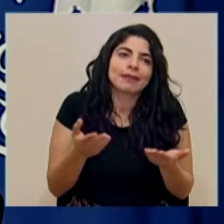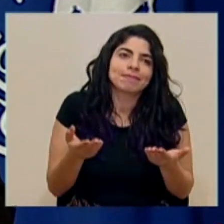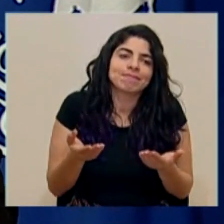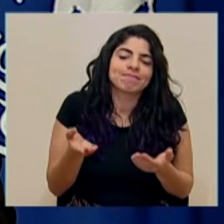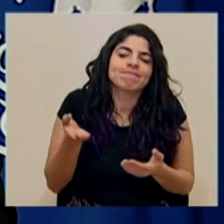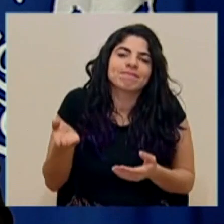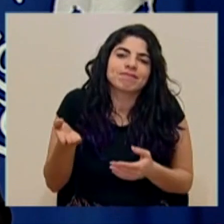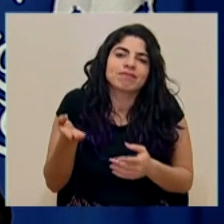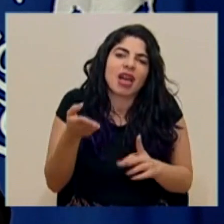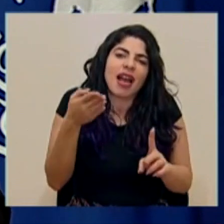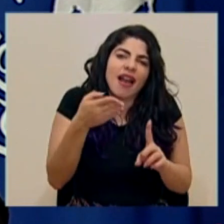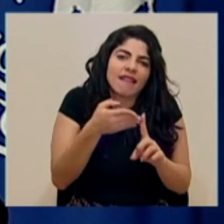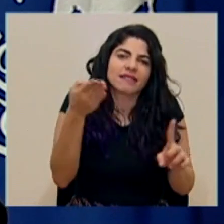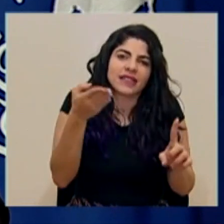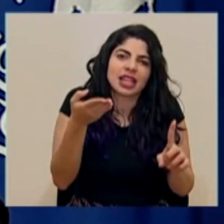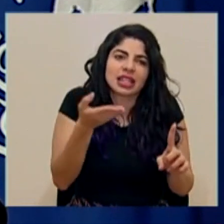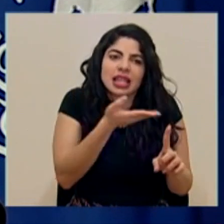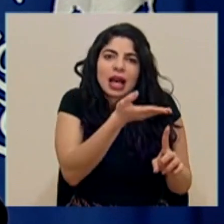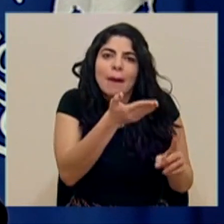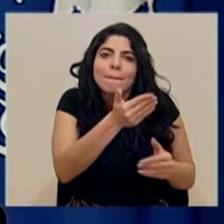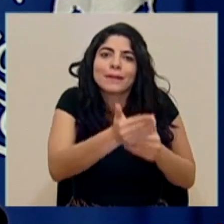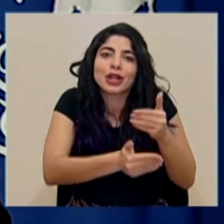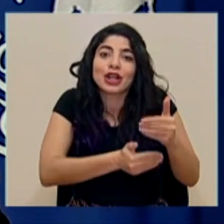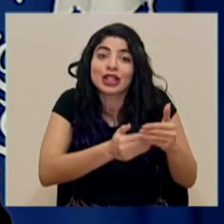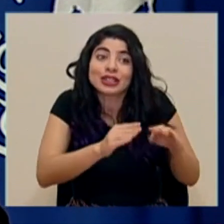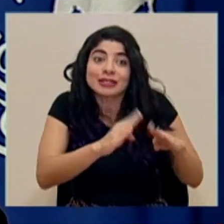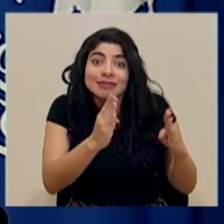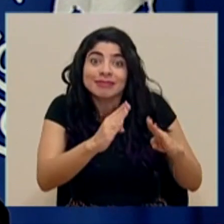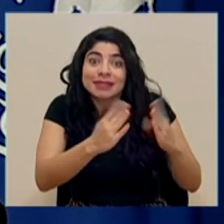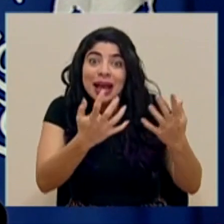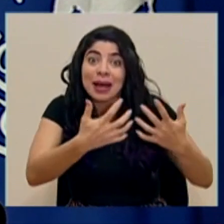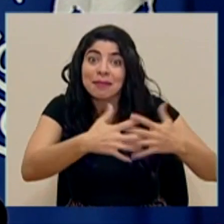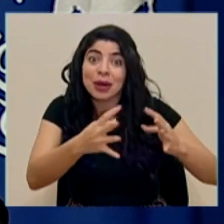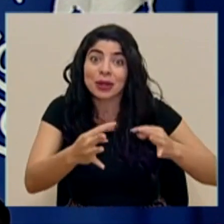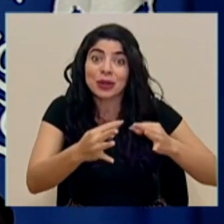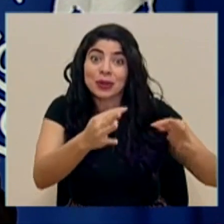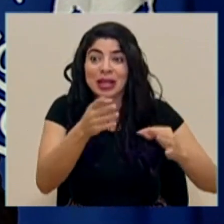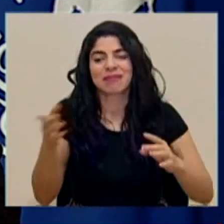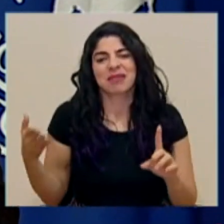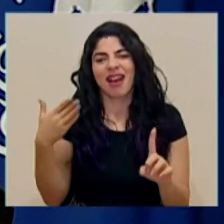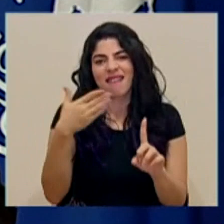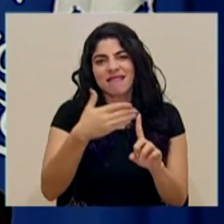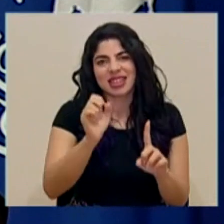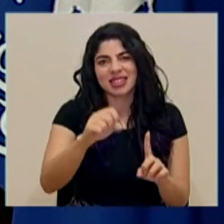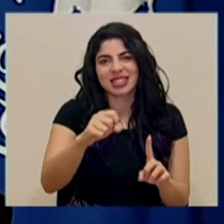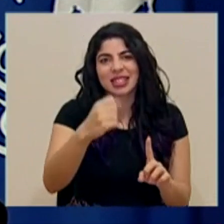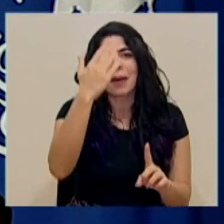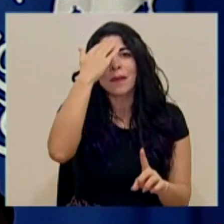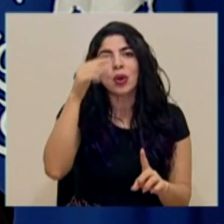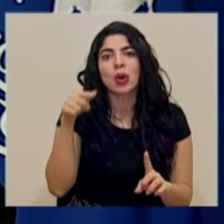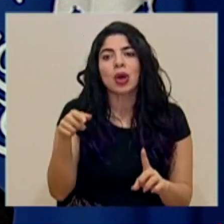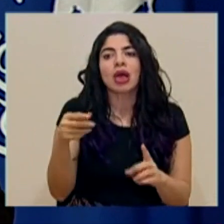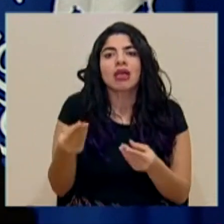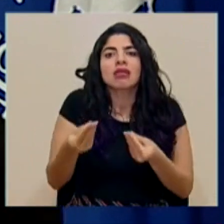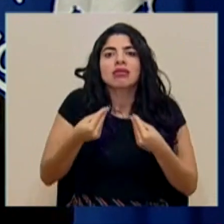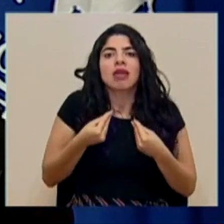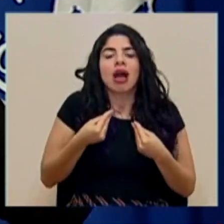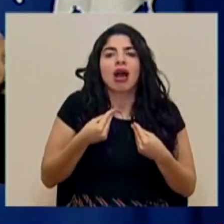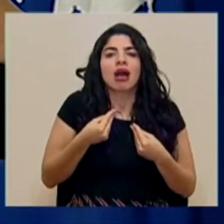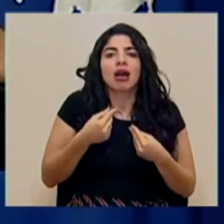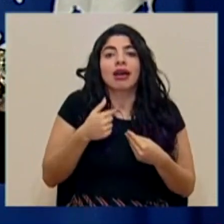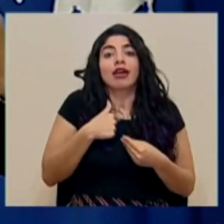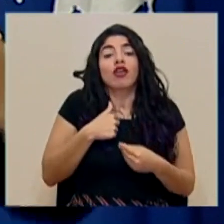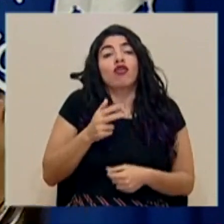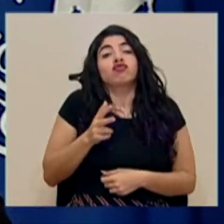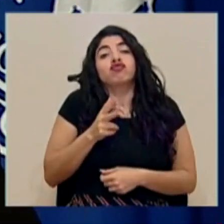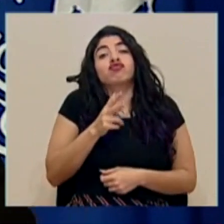tenían una afectación directa sobre el proceso de reactivación del empresariado turístico, porque se estaba dificultando el